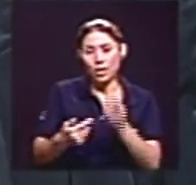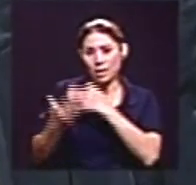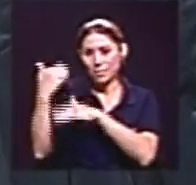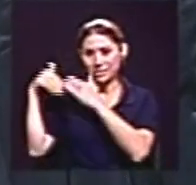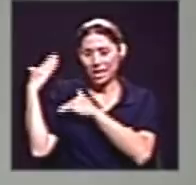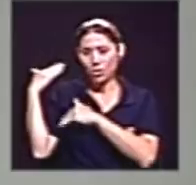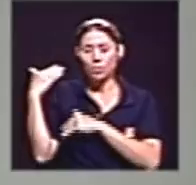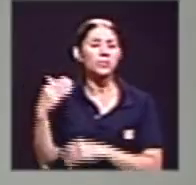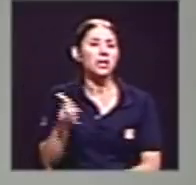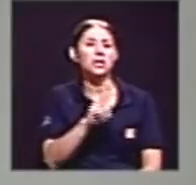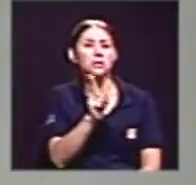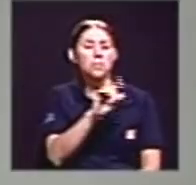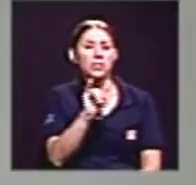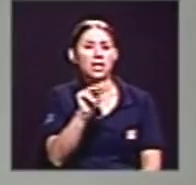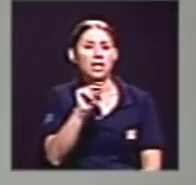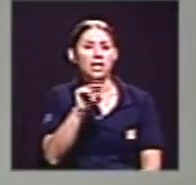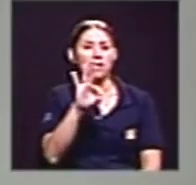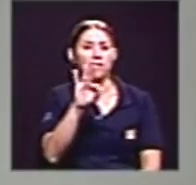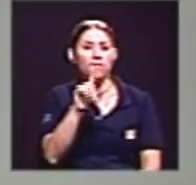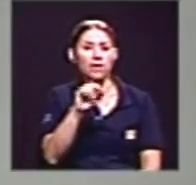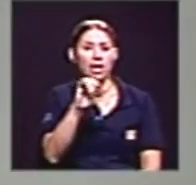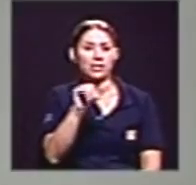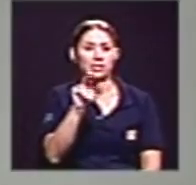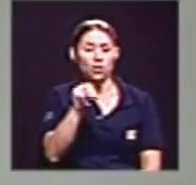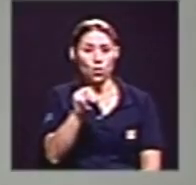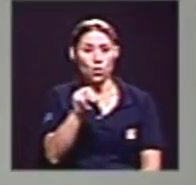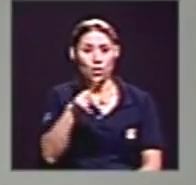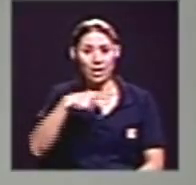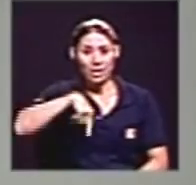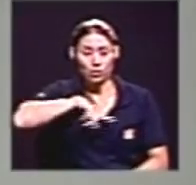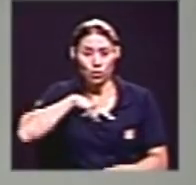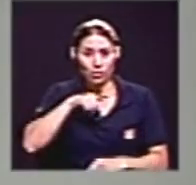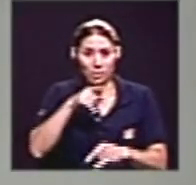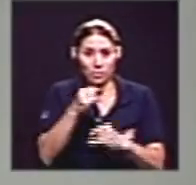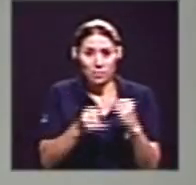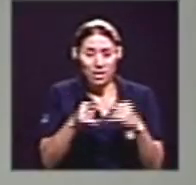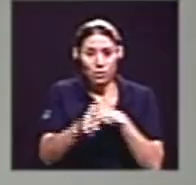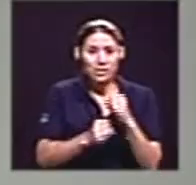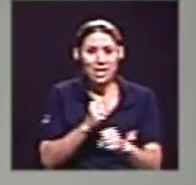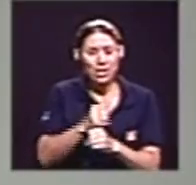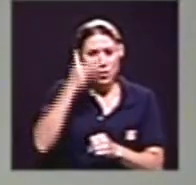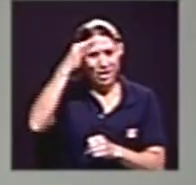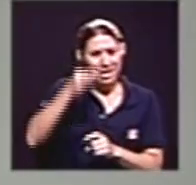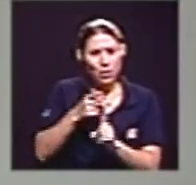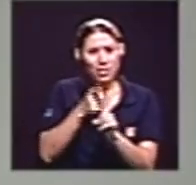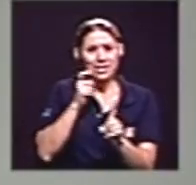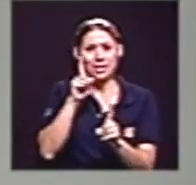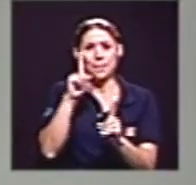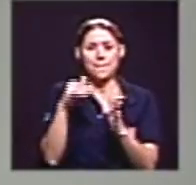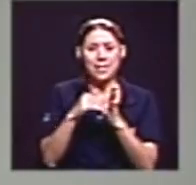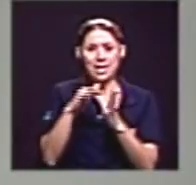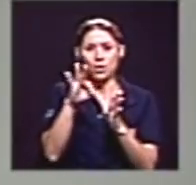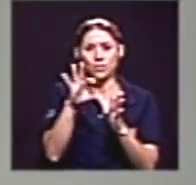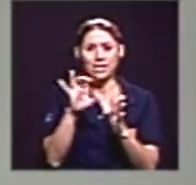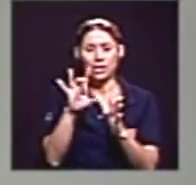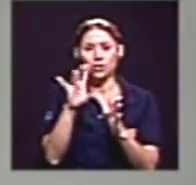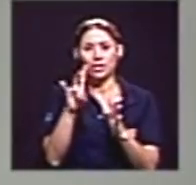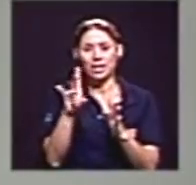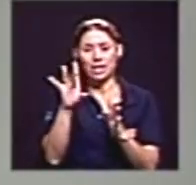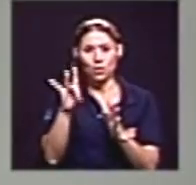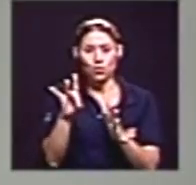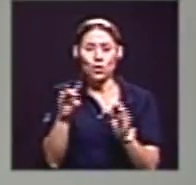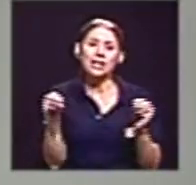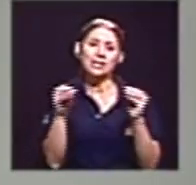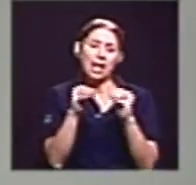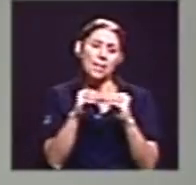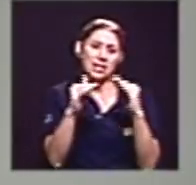pasado. No, la inflación con la que estamos terminando este año es la más baja, creo que desde 1978. Y eso hay